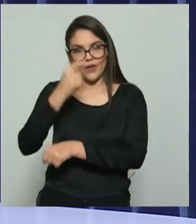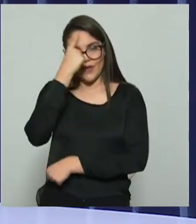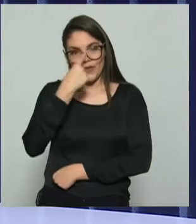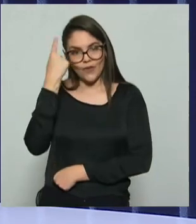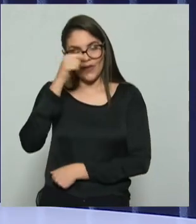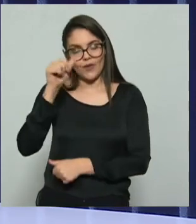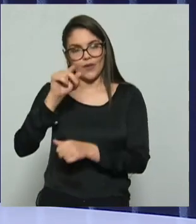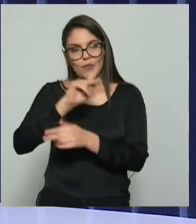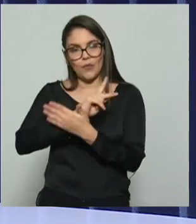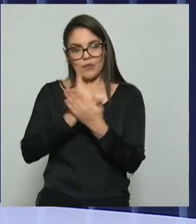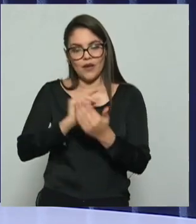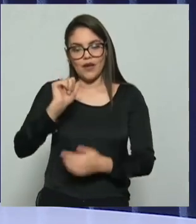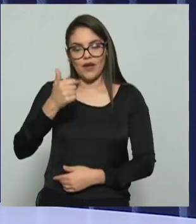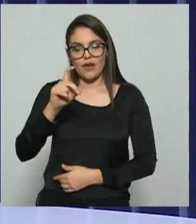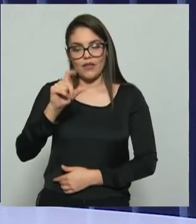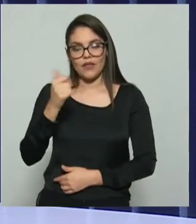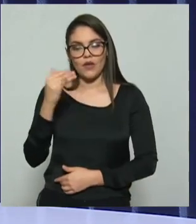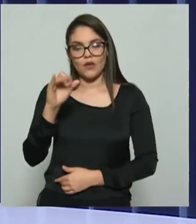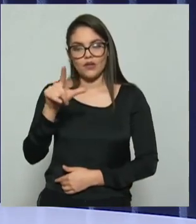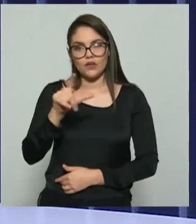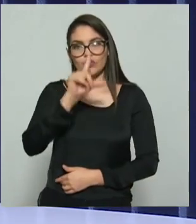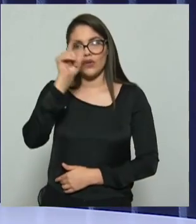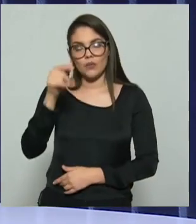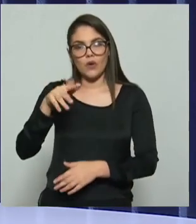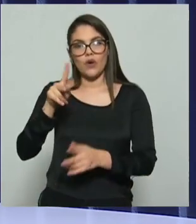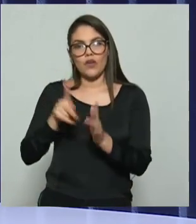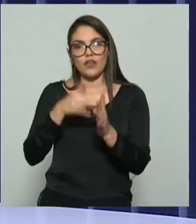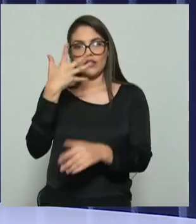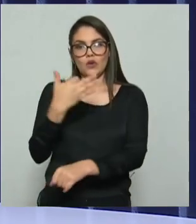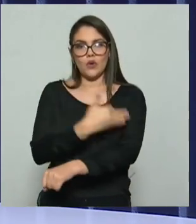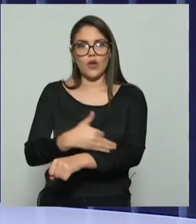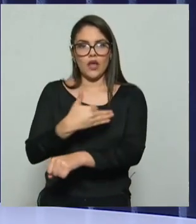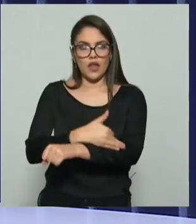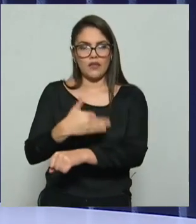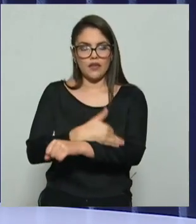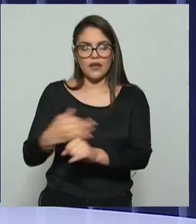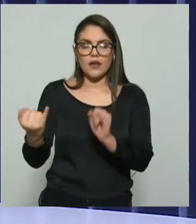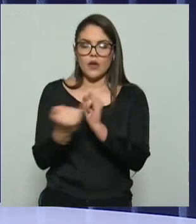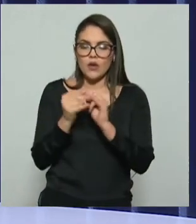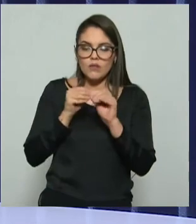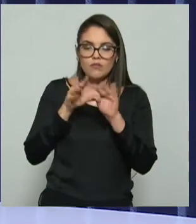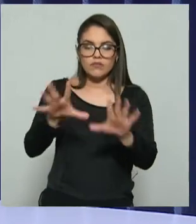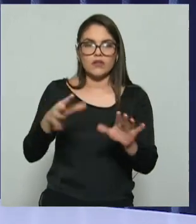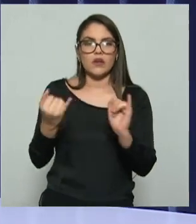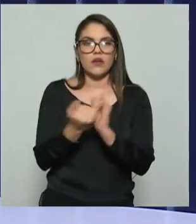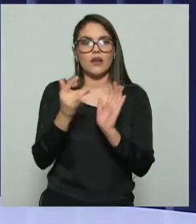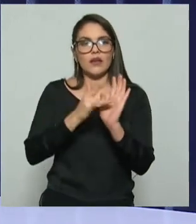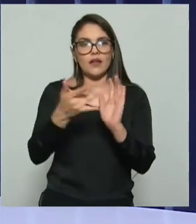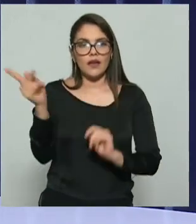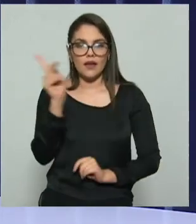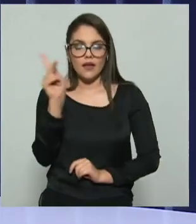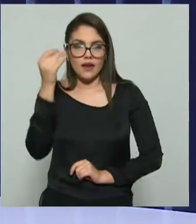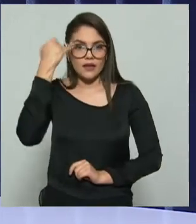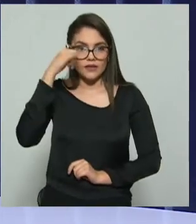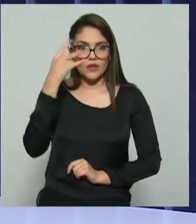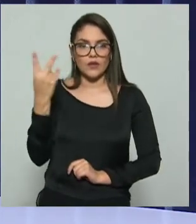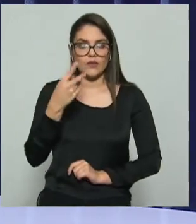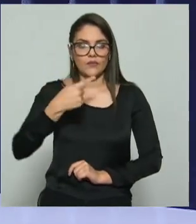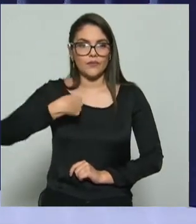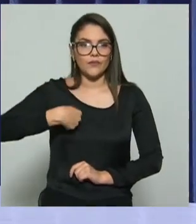Frida Gómez. ¿Tu red social, las redes sociales de ustedes? El Frente Nacional por la Sororidad, si tienen una denuncia que hacernos, si